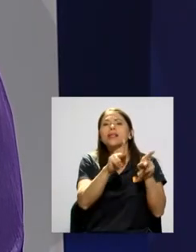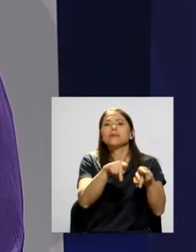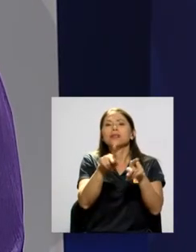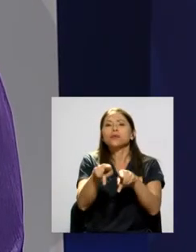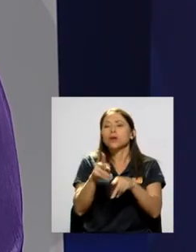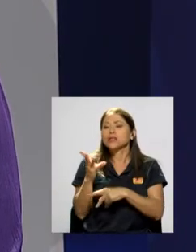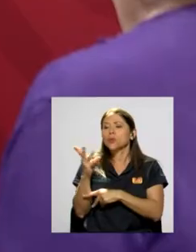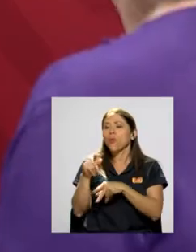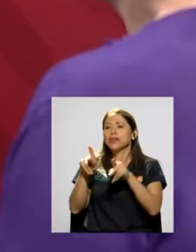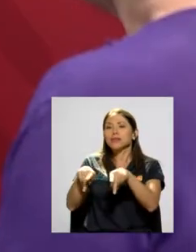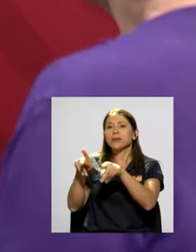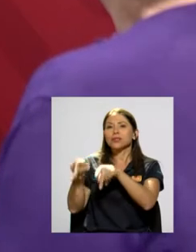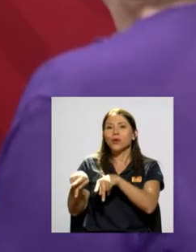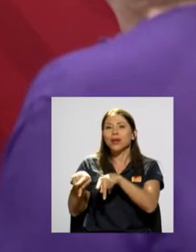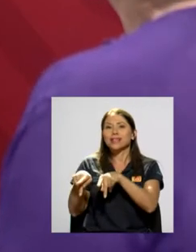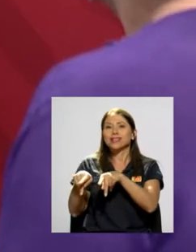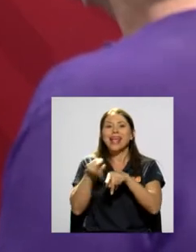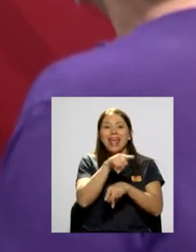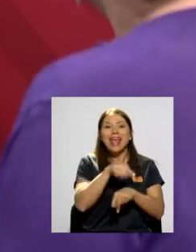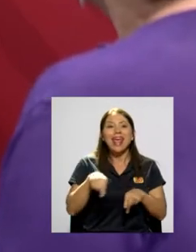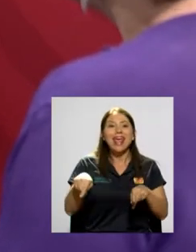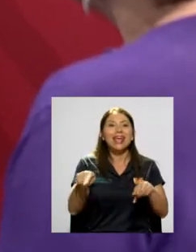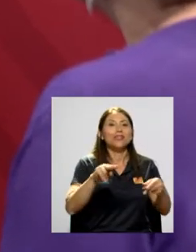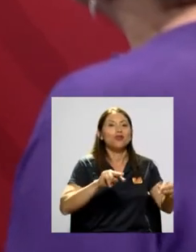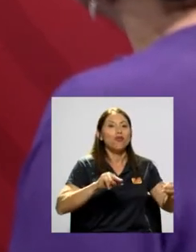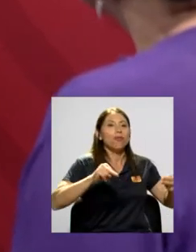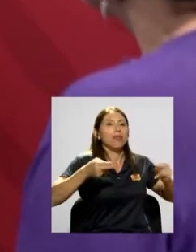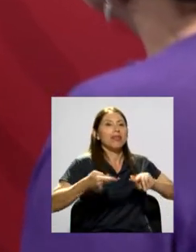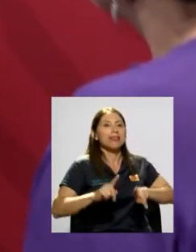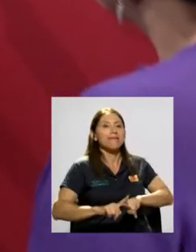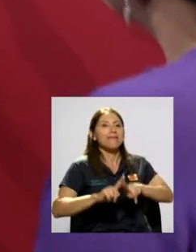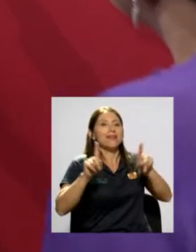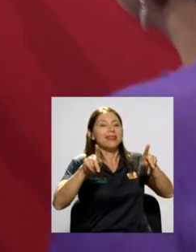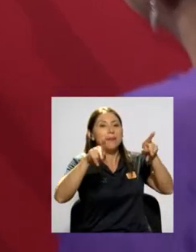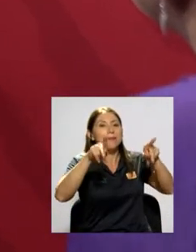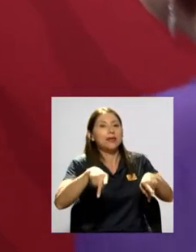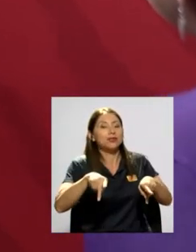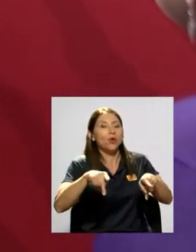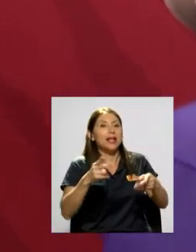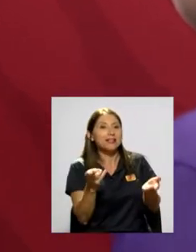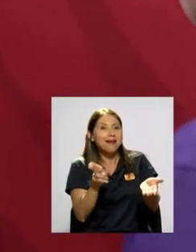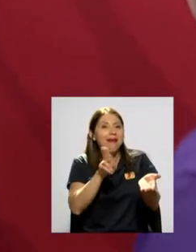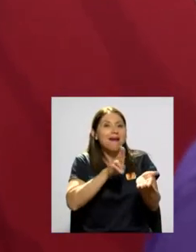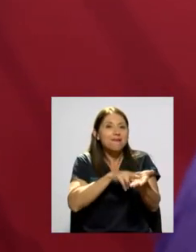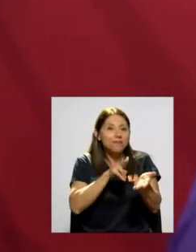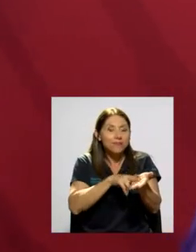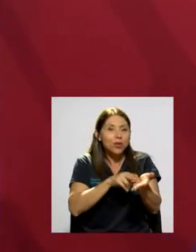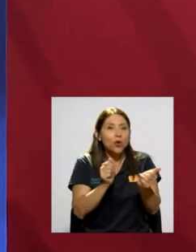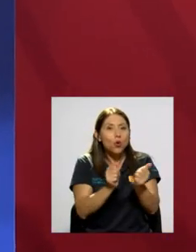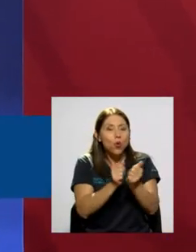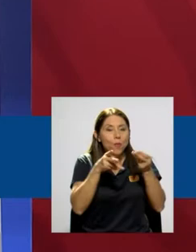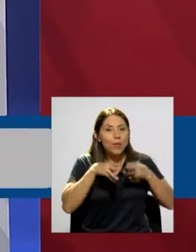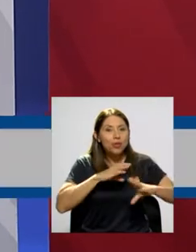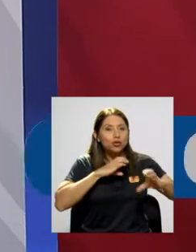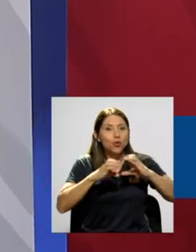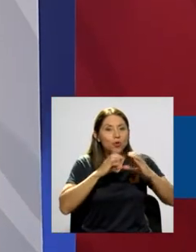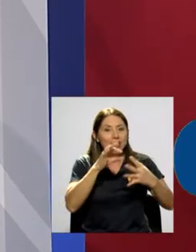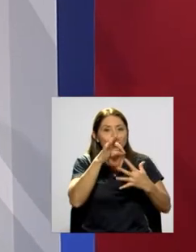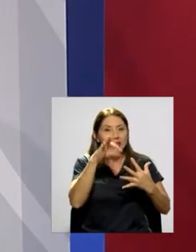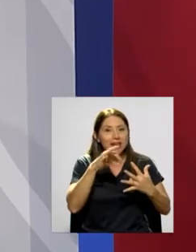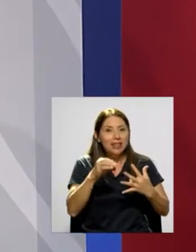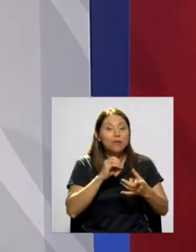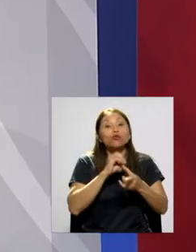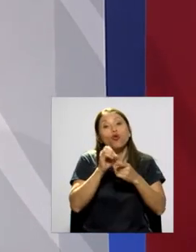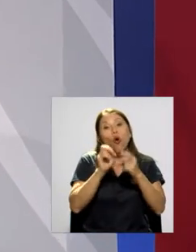tener suscripciones con estos medios alternativos o verlos en redes sociales. Pero sabemos que la mayor parte de las noticias